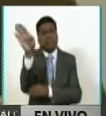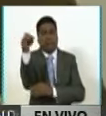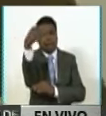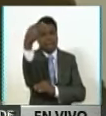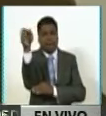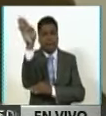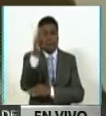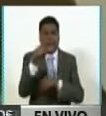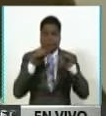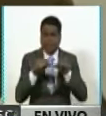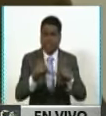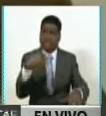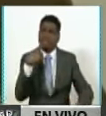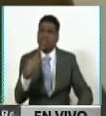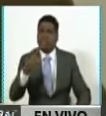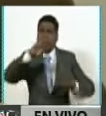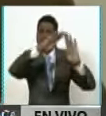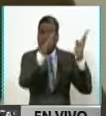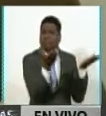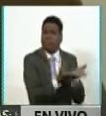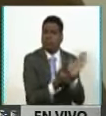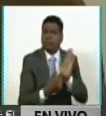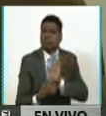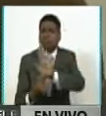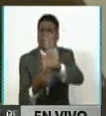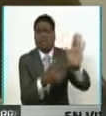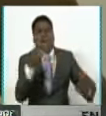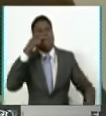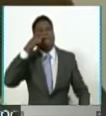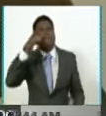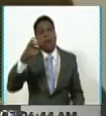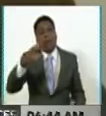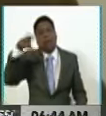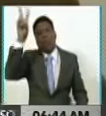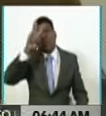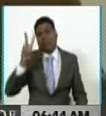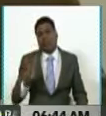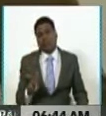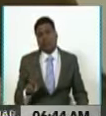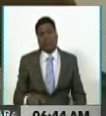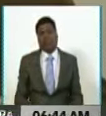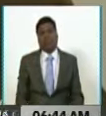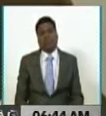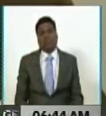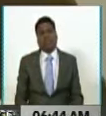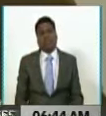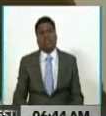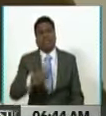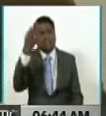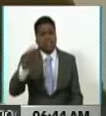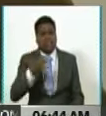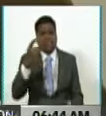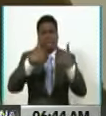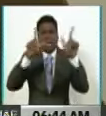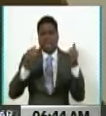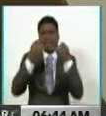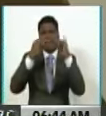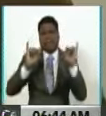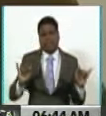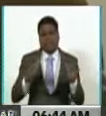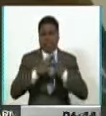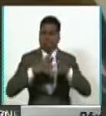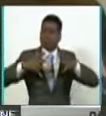seguir diciéndole al mundo que el pueblo bolivariano de Venezuela seguirá siempre libre, independiente y